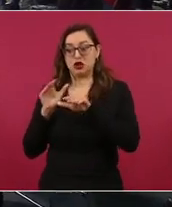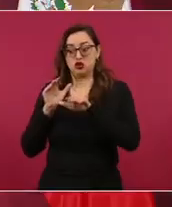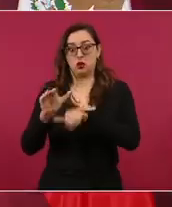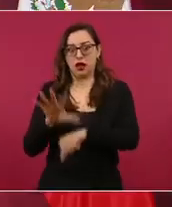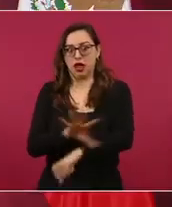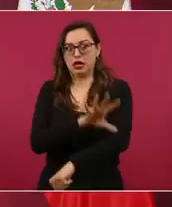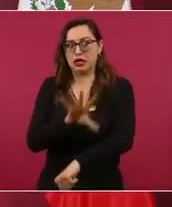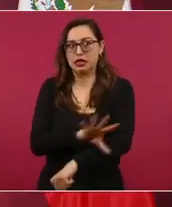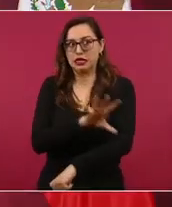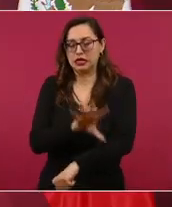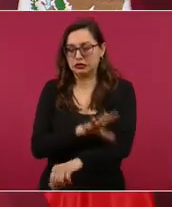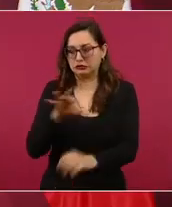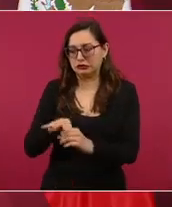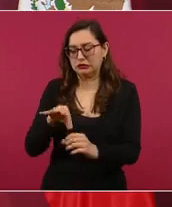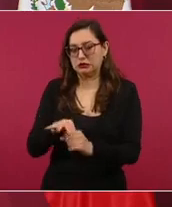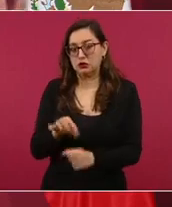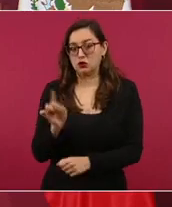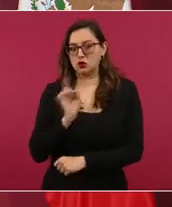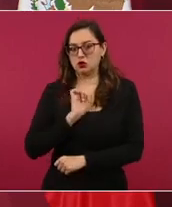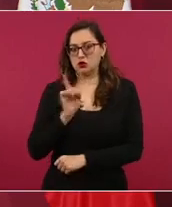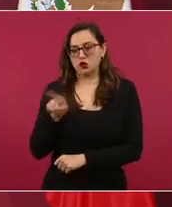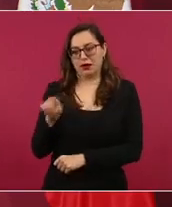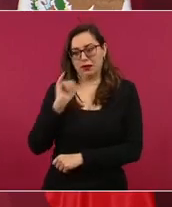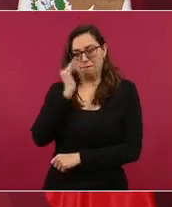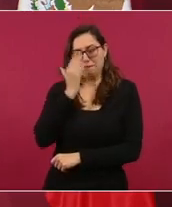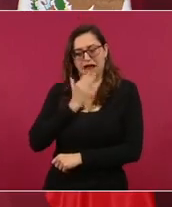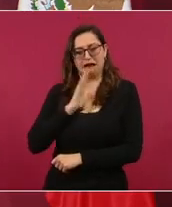votar por la energética? Quedaría mal.